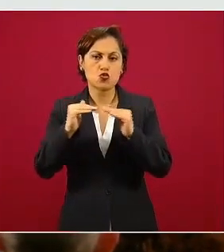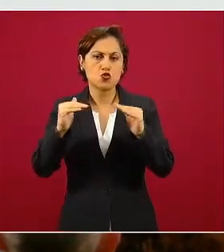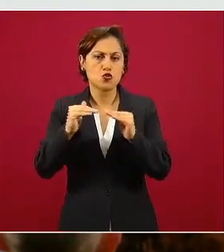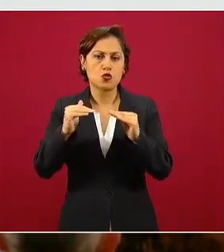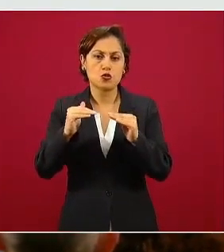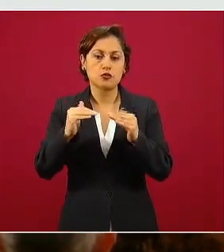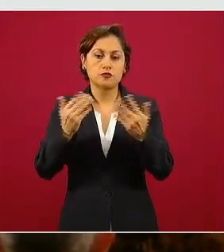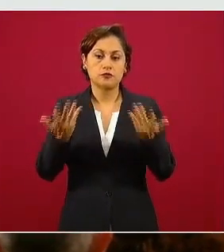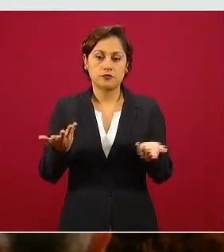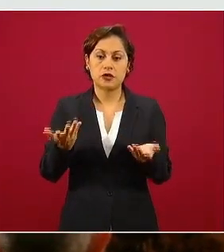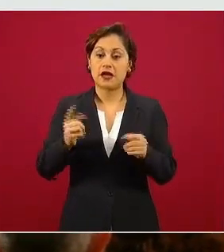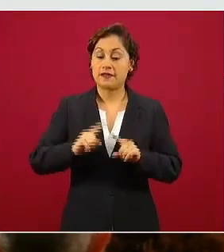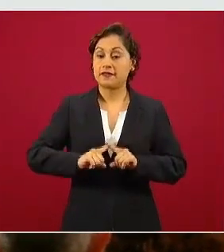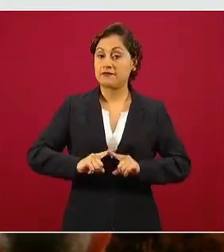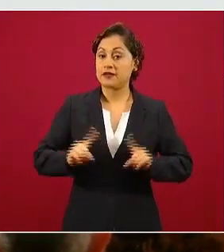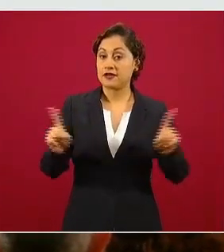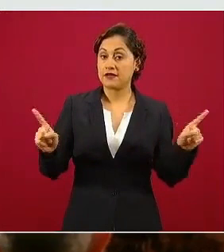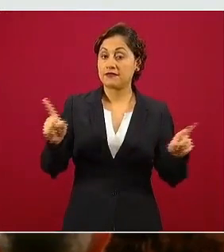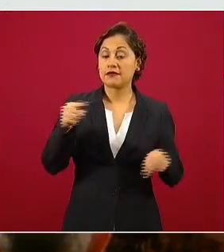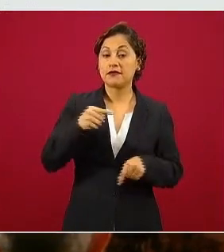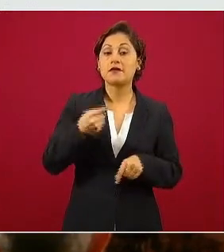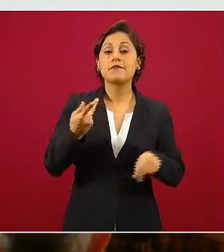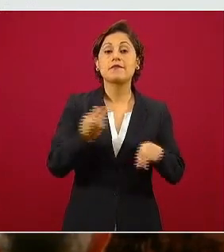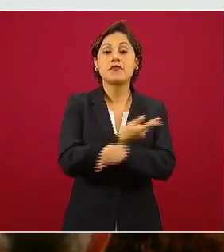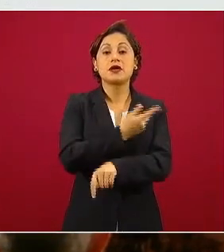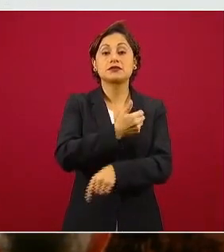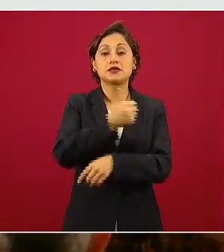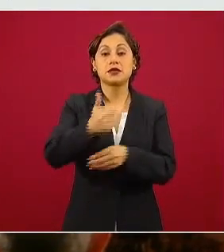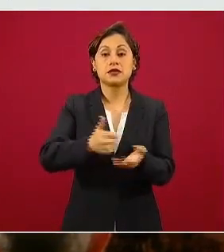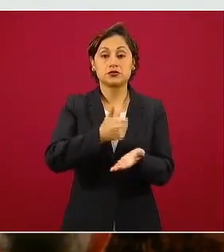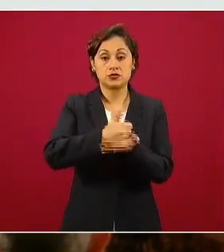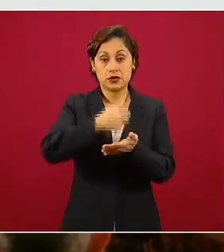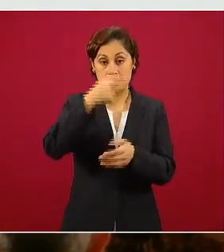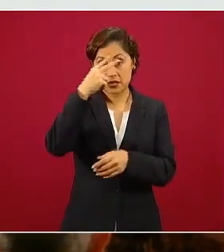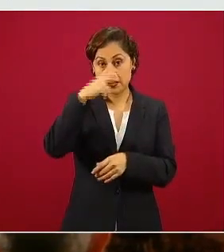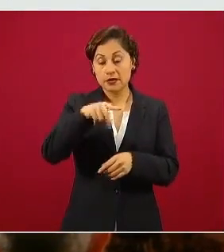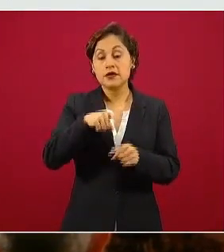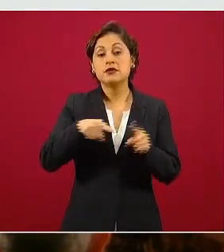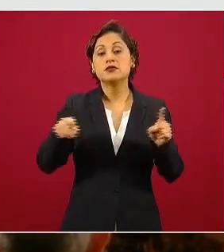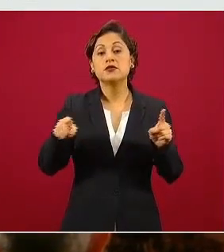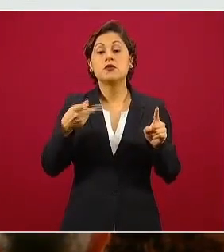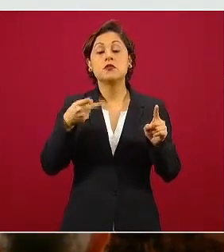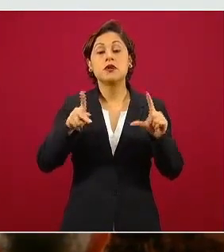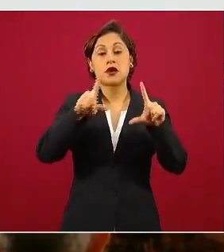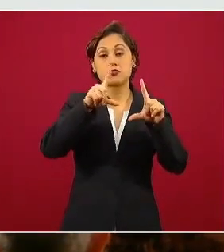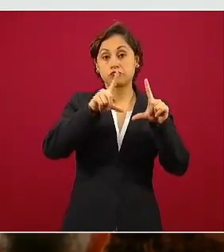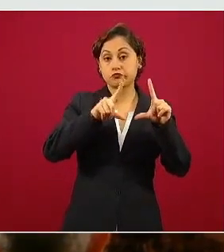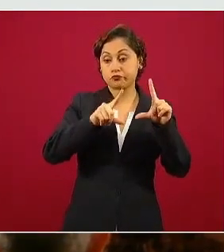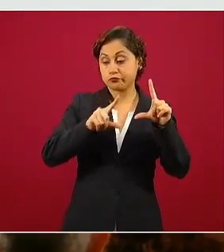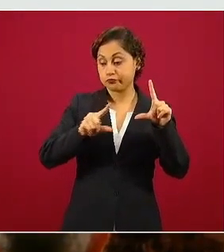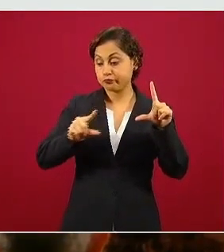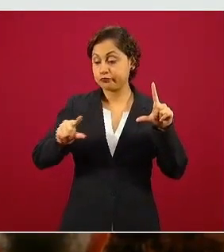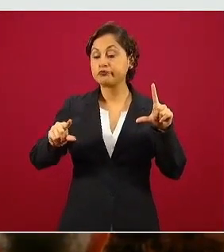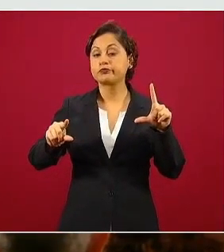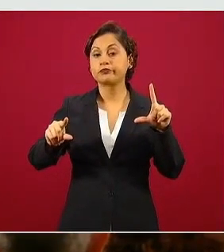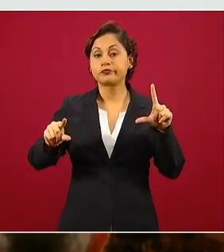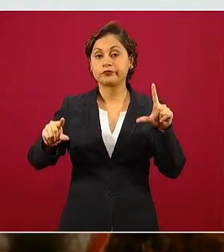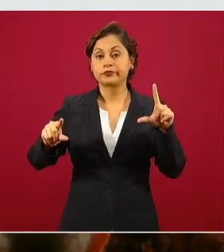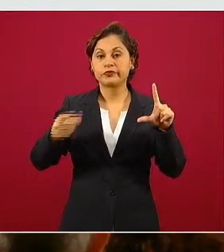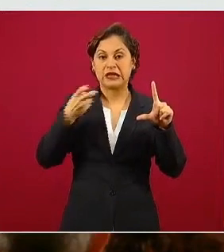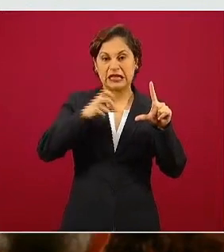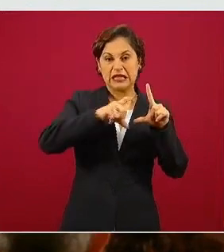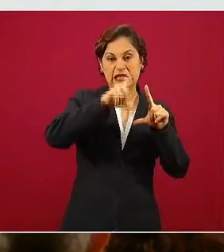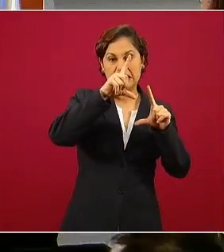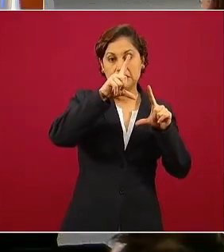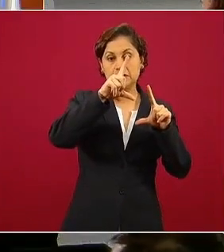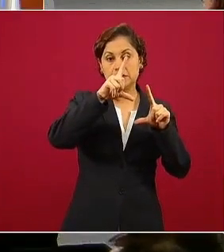Esto no sucede todavía, pero sí ya ha minorado la diferencia en el caso del